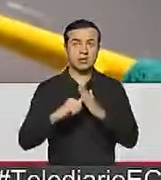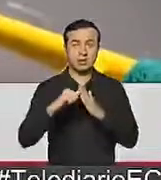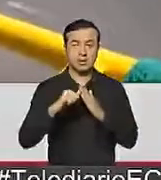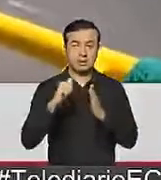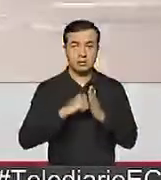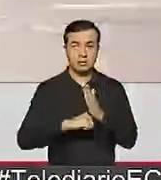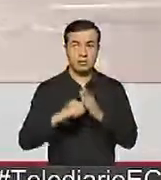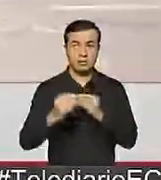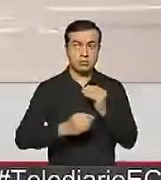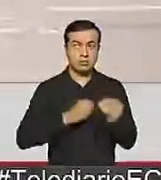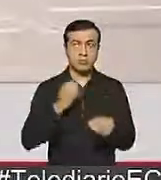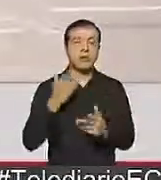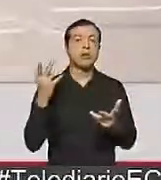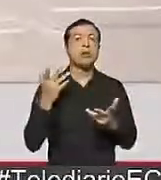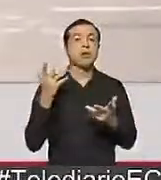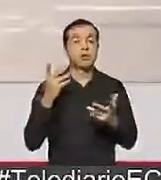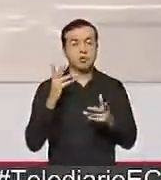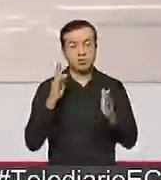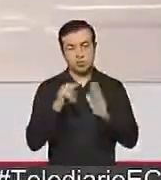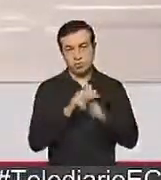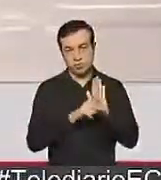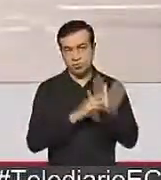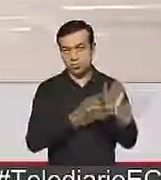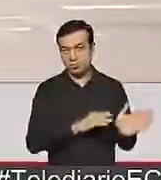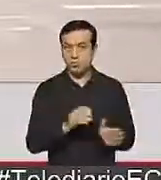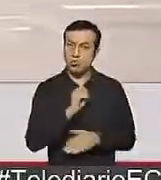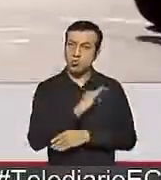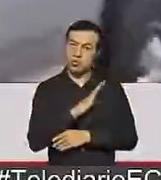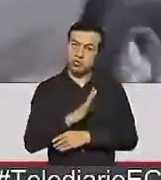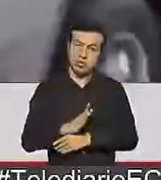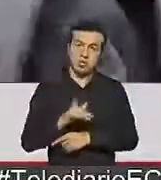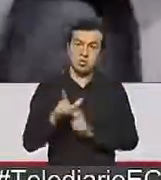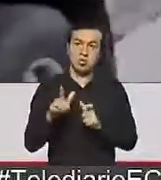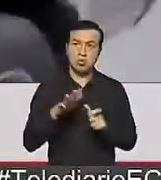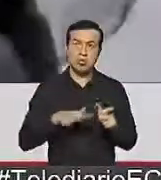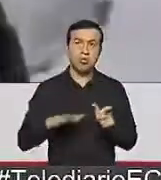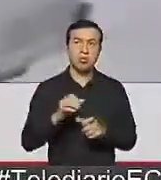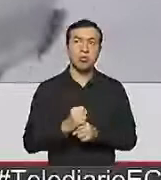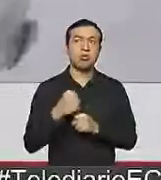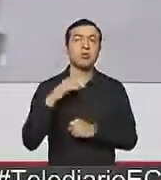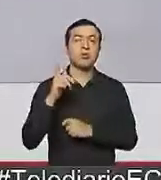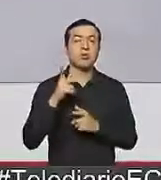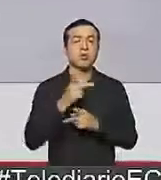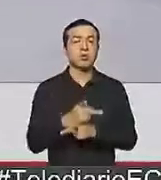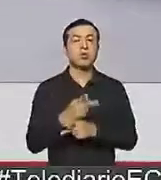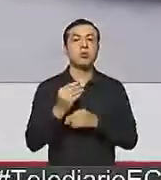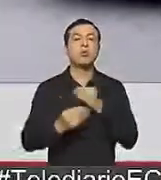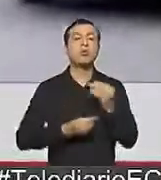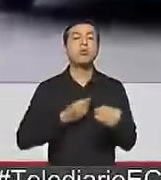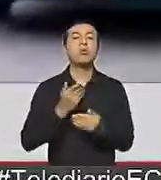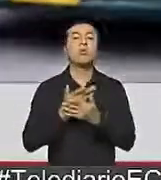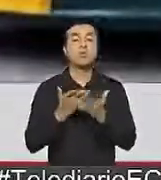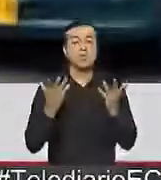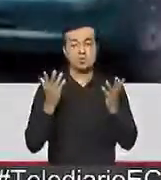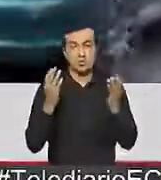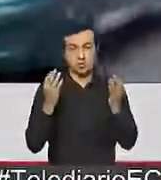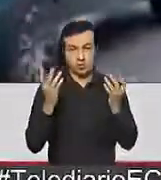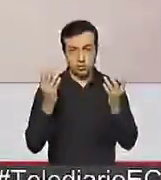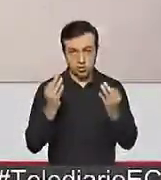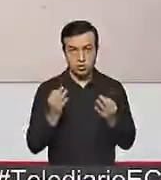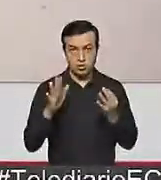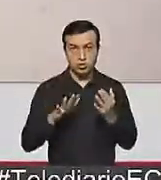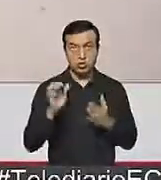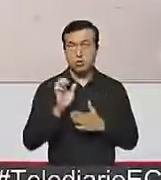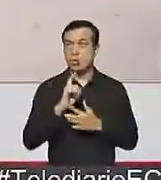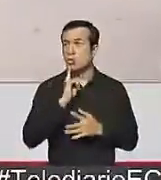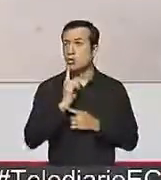y Ganadería activaron los protocolos y las medidas de prevención y bioseguridad para proteger el estatus fitosanitario del Ecuador